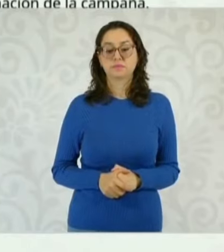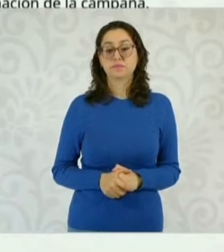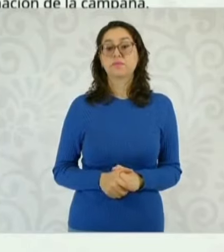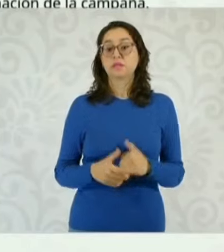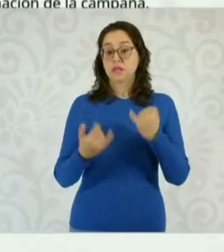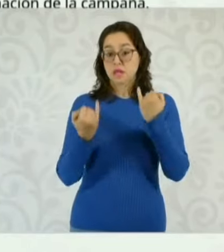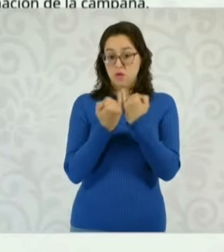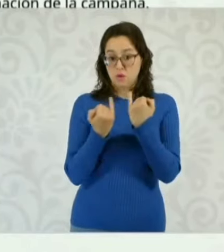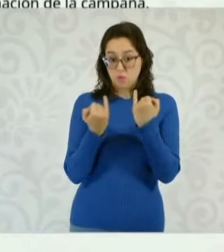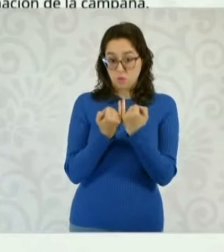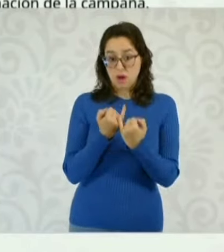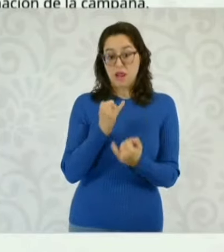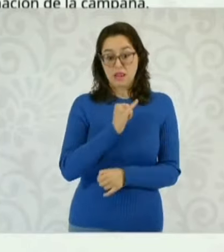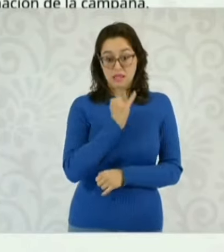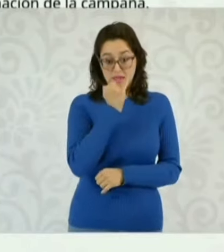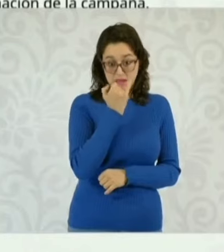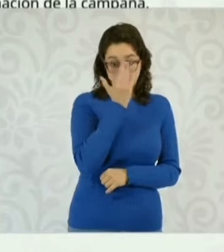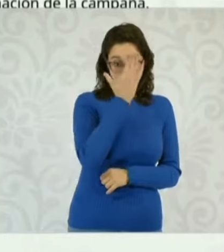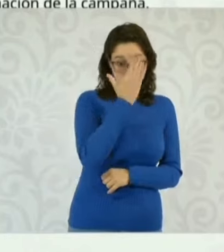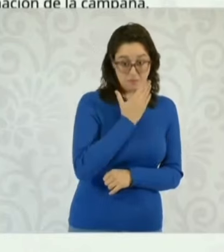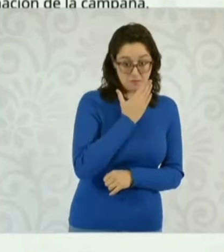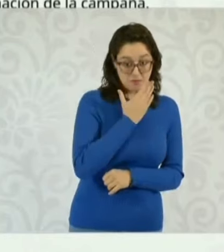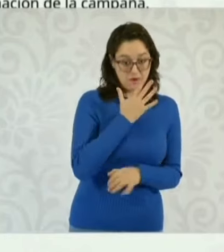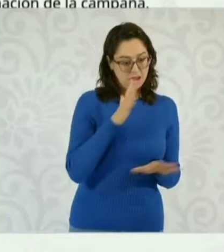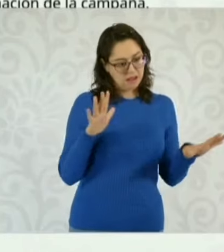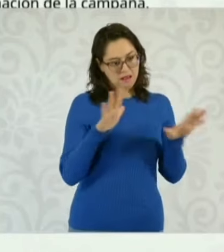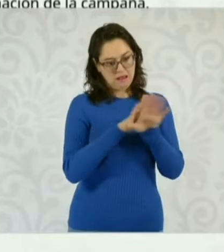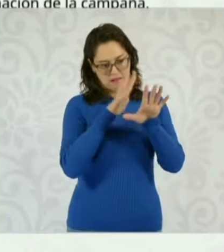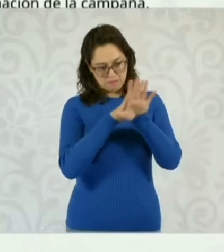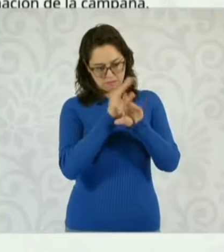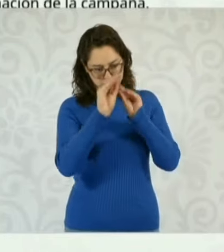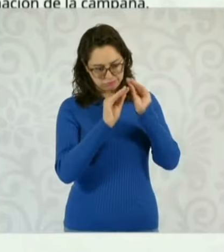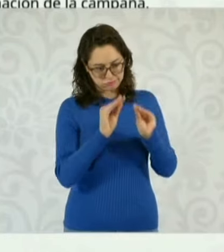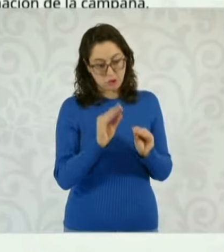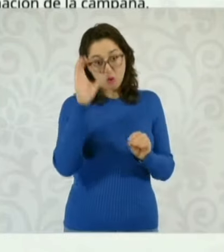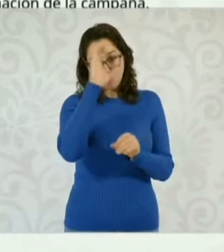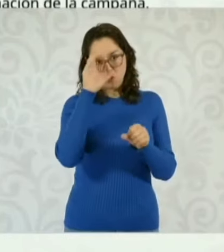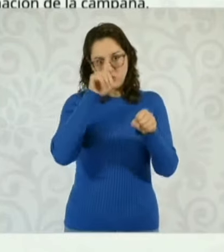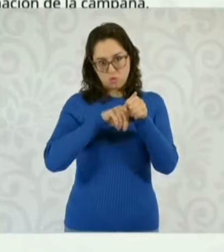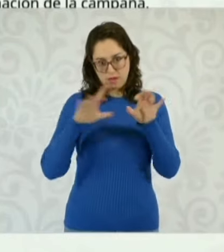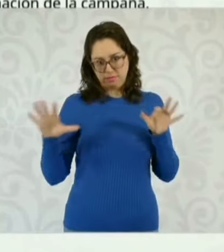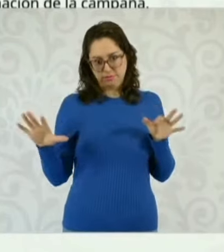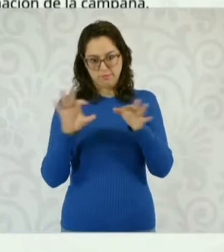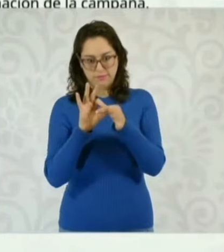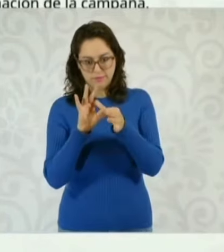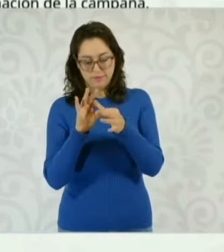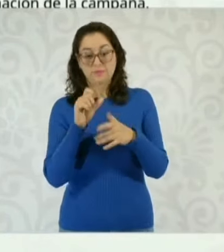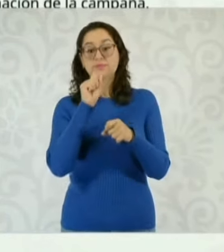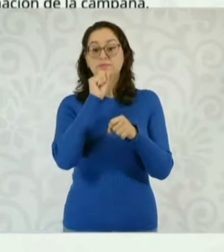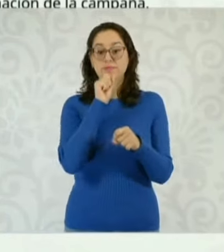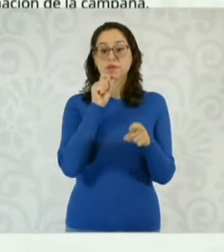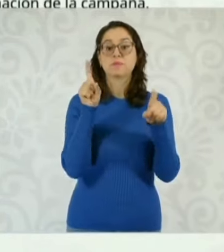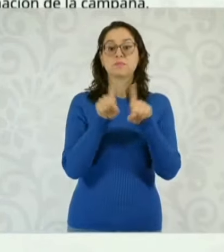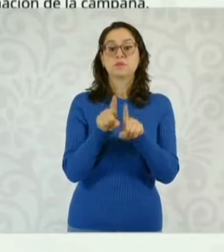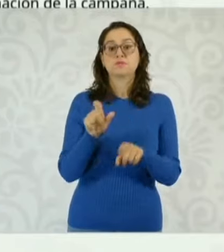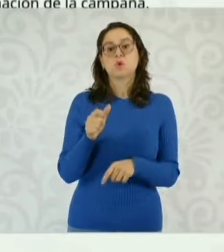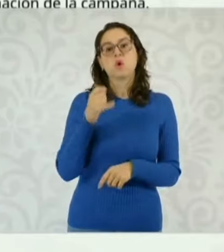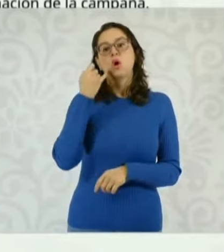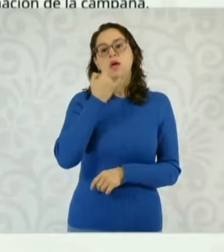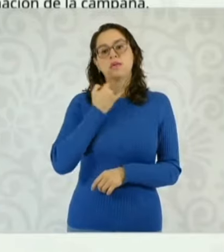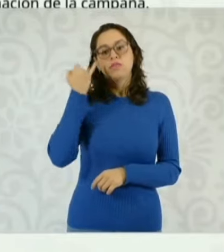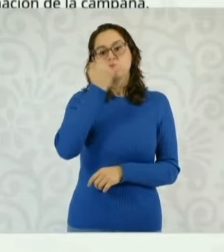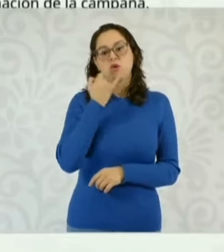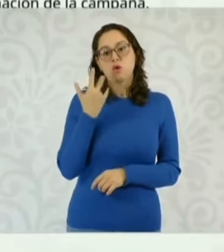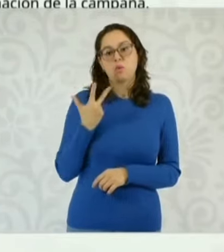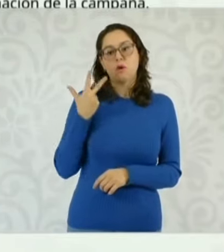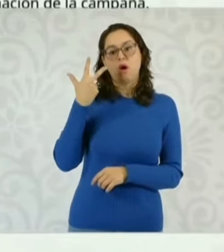la conceptualización de la imagen de la campaña con pertinencia cultural, y también hemos grabado la interpretación en 8 lenguas